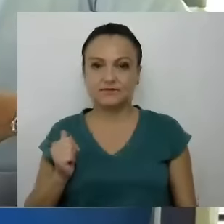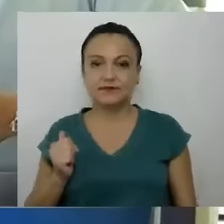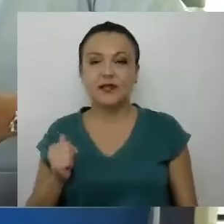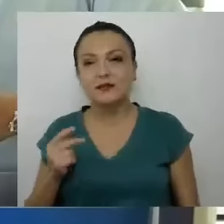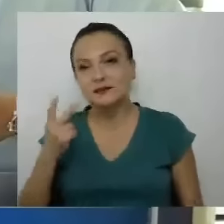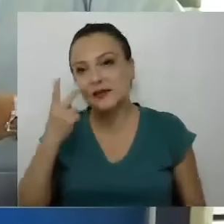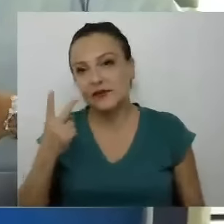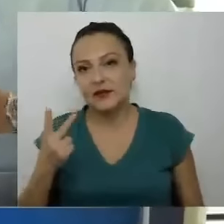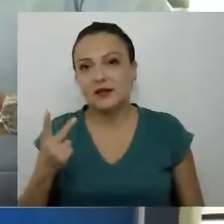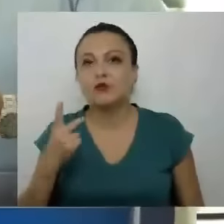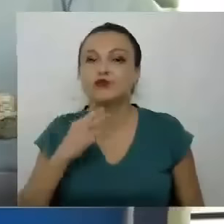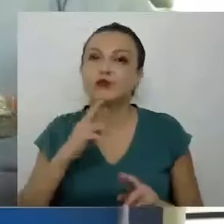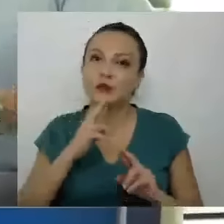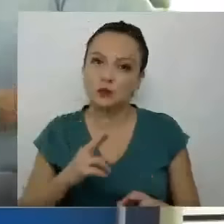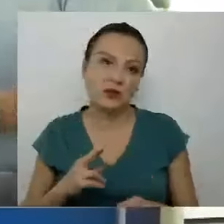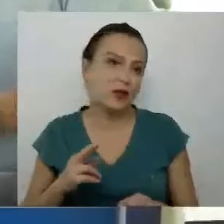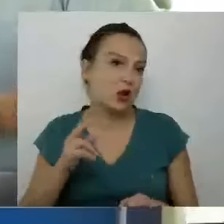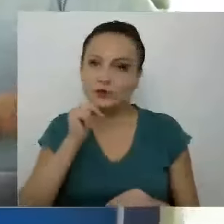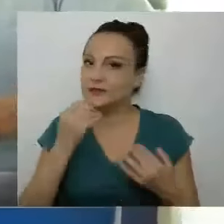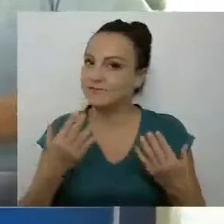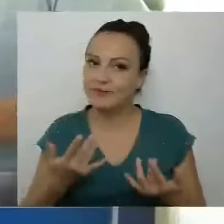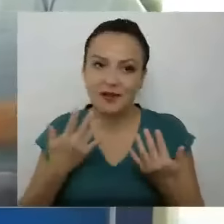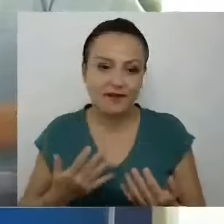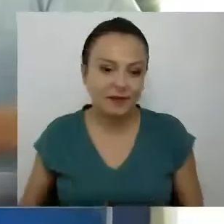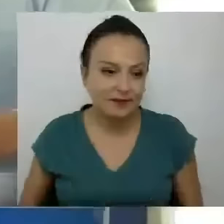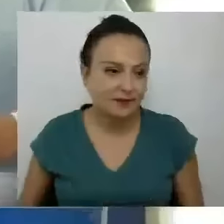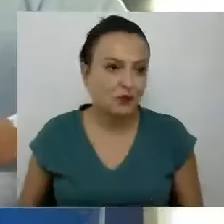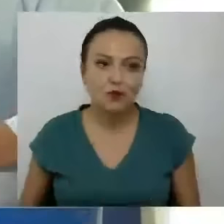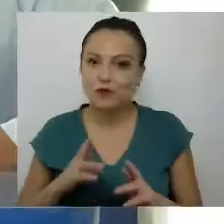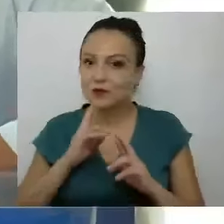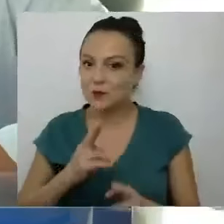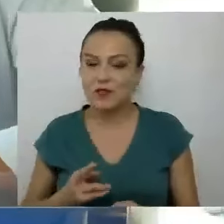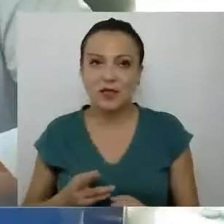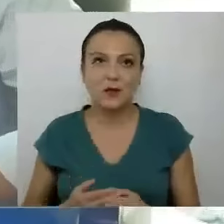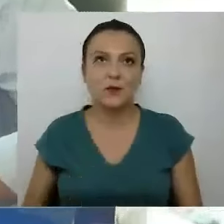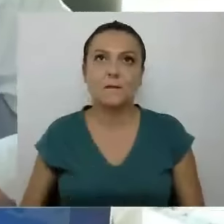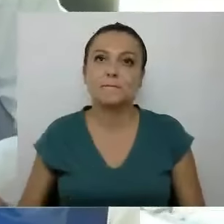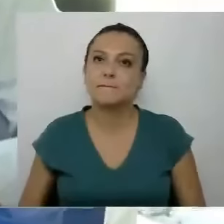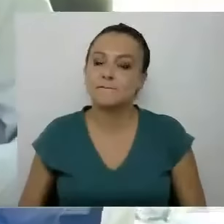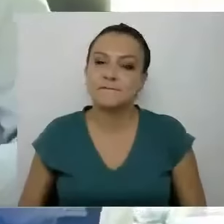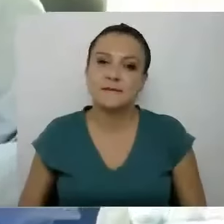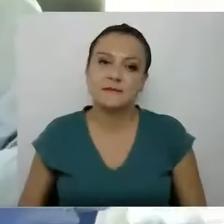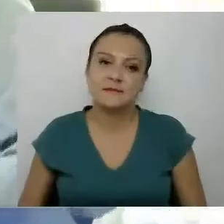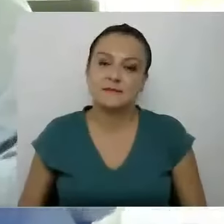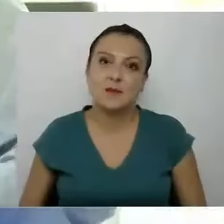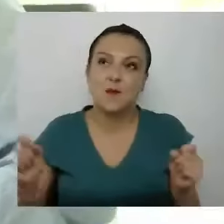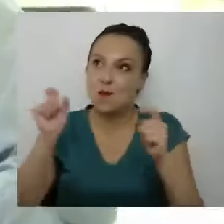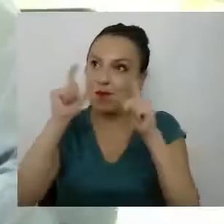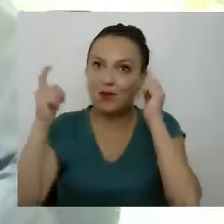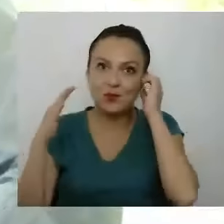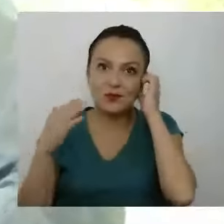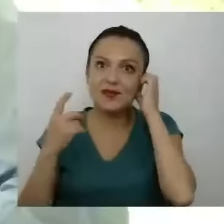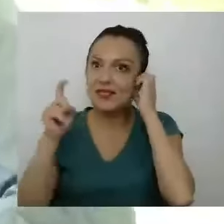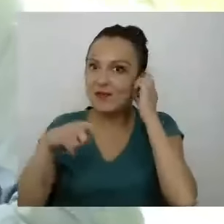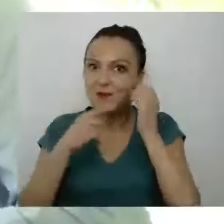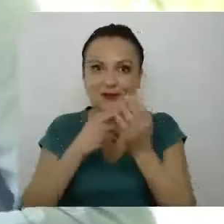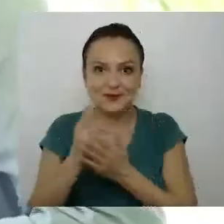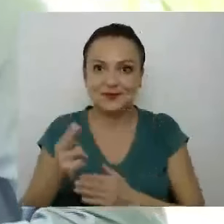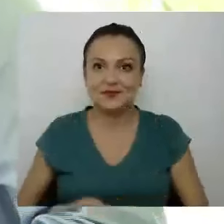evidentemente un resultado inesperado, un resultado absolutamente sorpresivo, tengo que ser